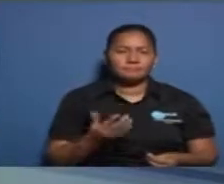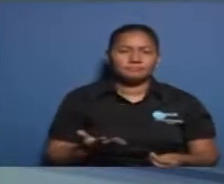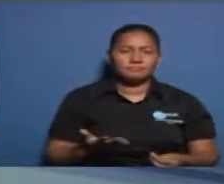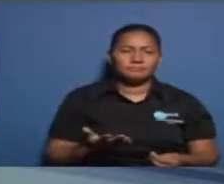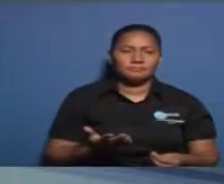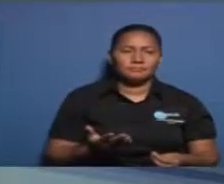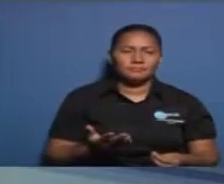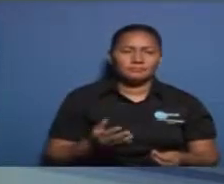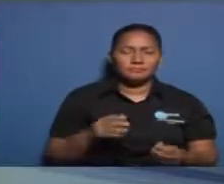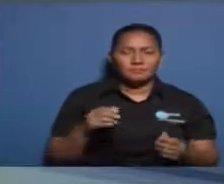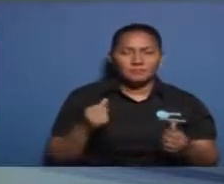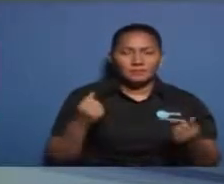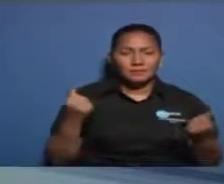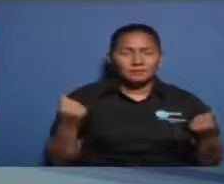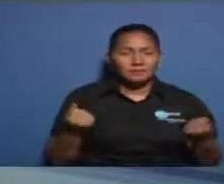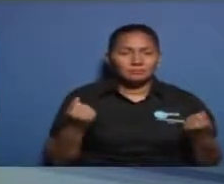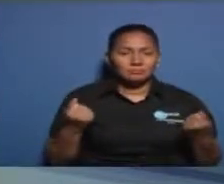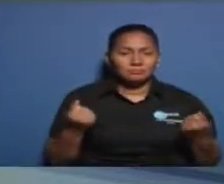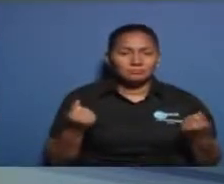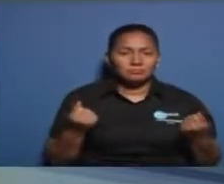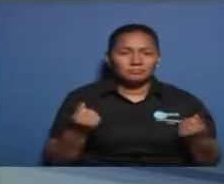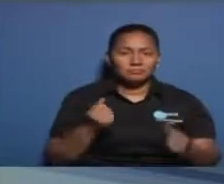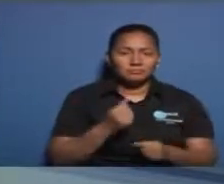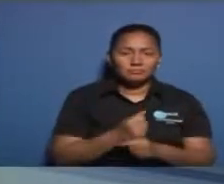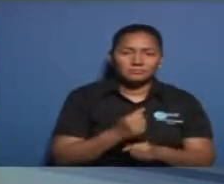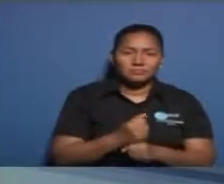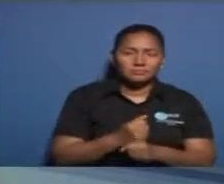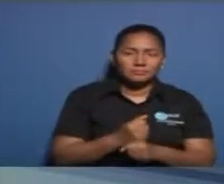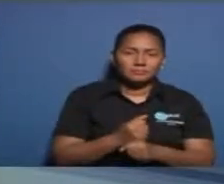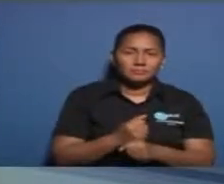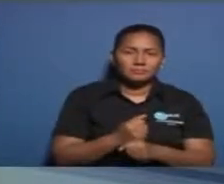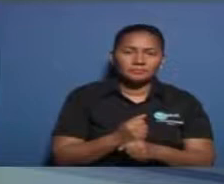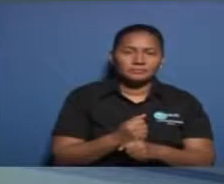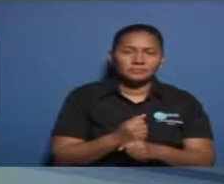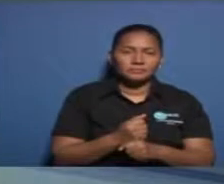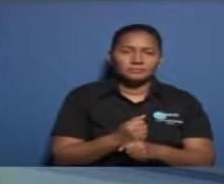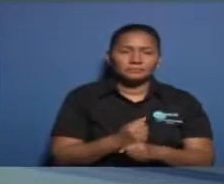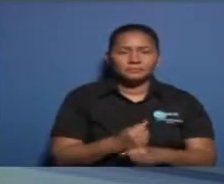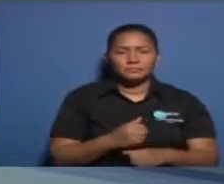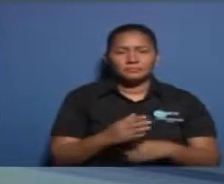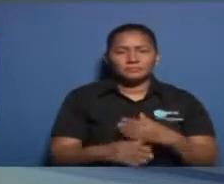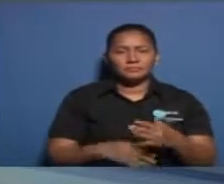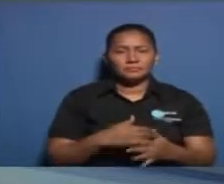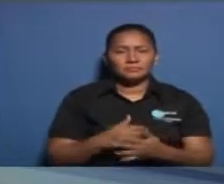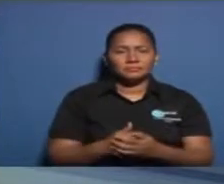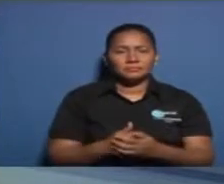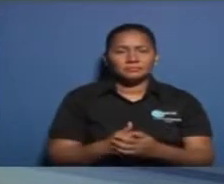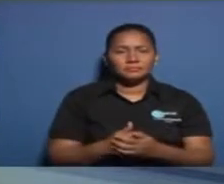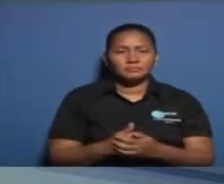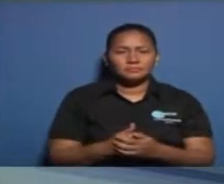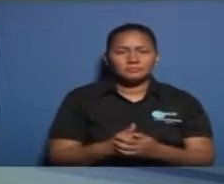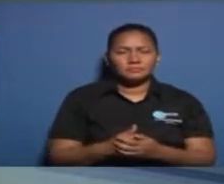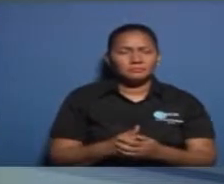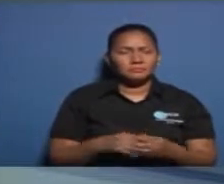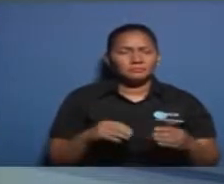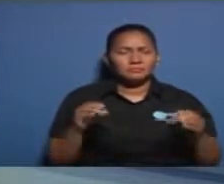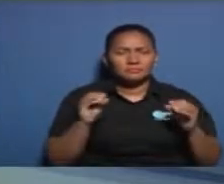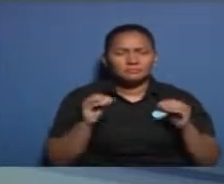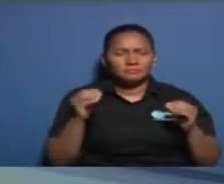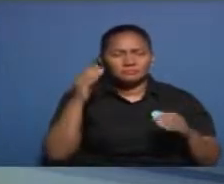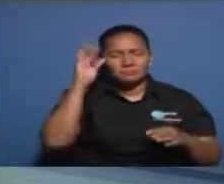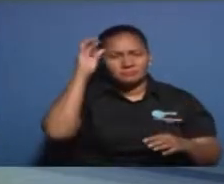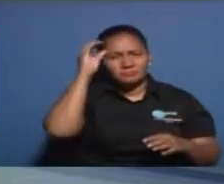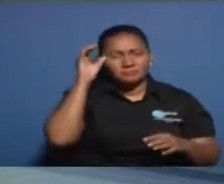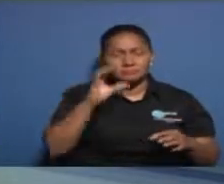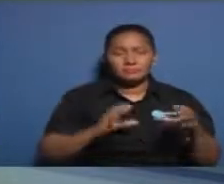renueva su fuerza productiva ya de toda esta parte completamente desconocida por la ciencia formal por